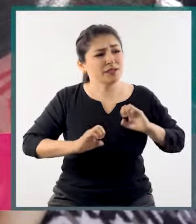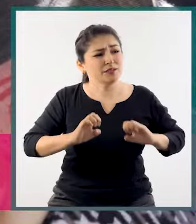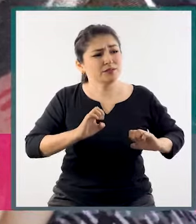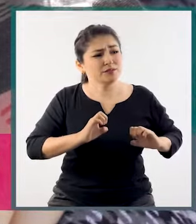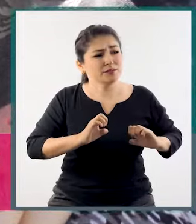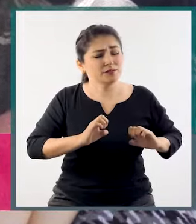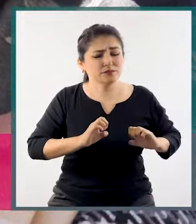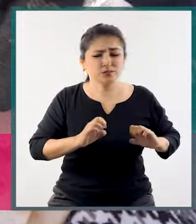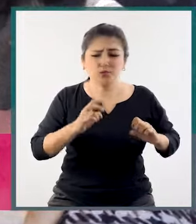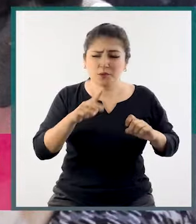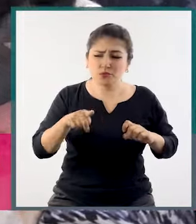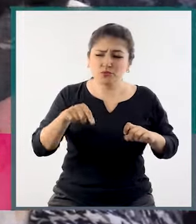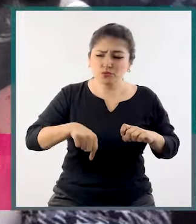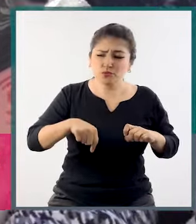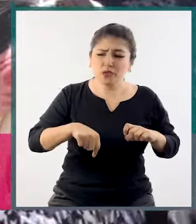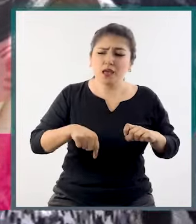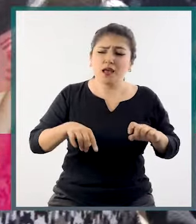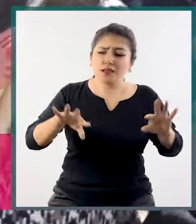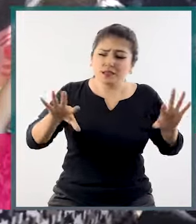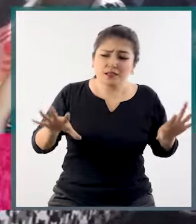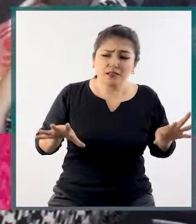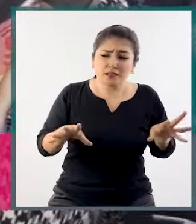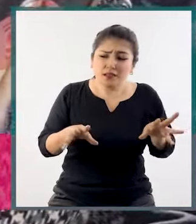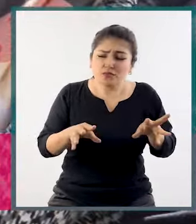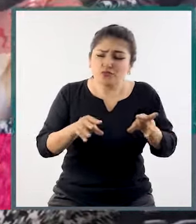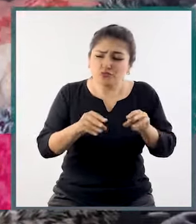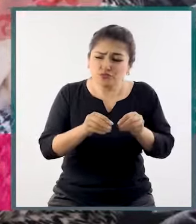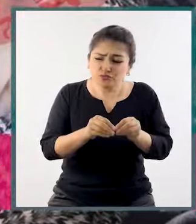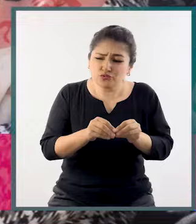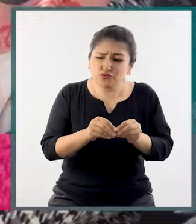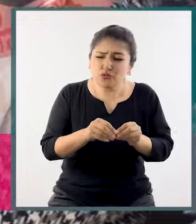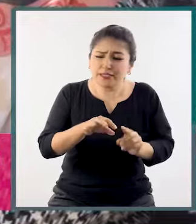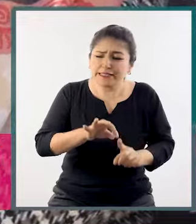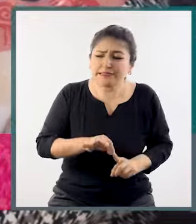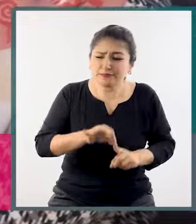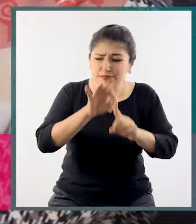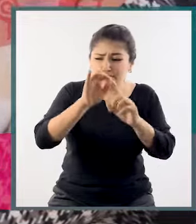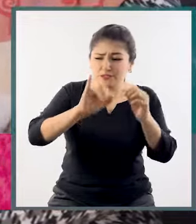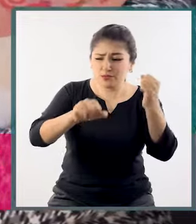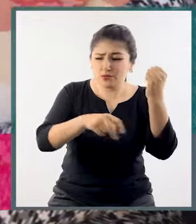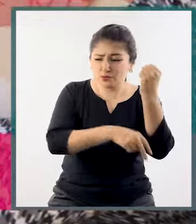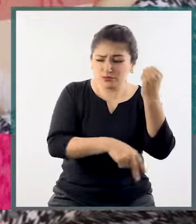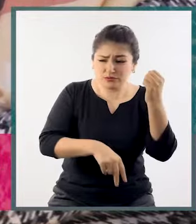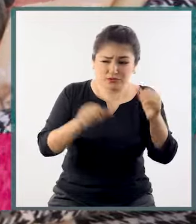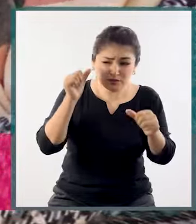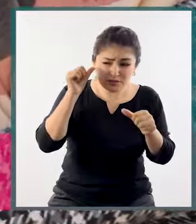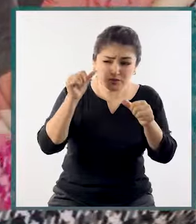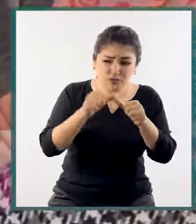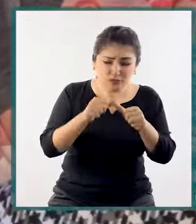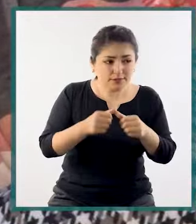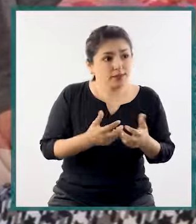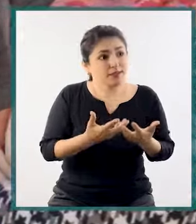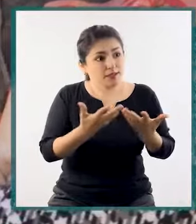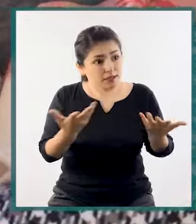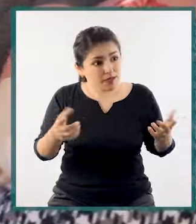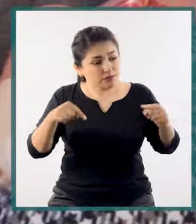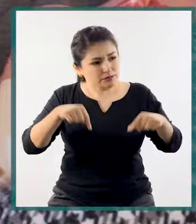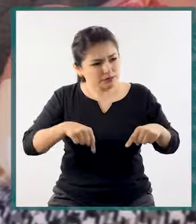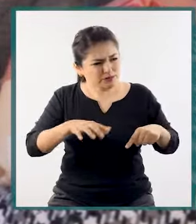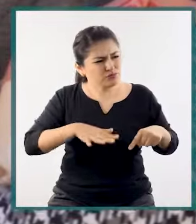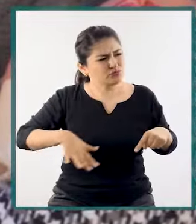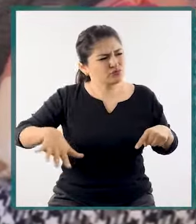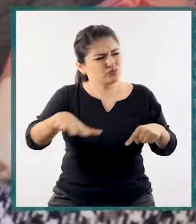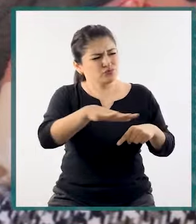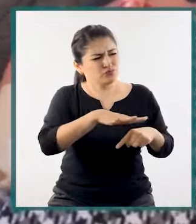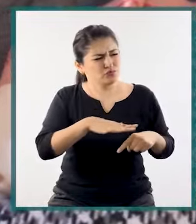es ser parte de esta ceremonia, porque bueno, quizás es una de las ceremonias más especiales que tenemos en este país, ¿no? Que es la Batalla de Junín. Sí, por supuesto, porque ha